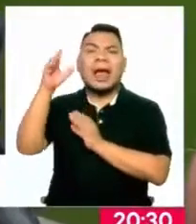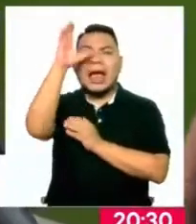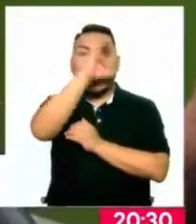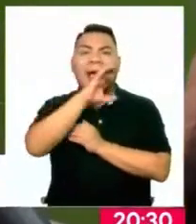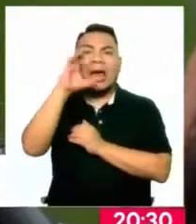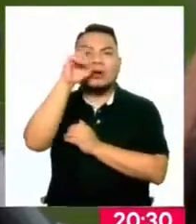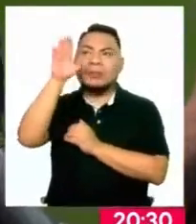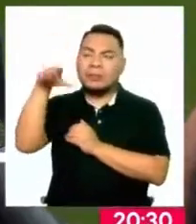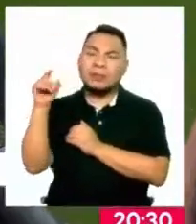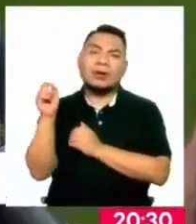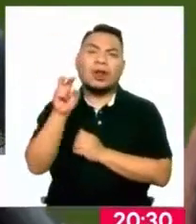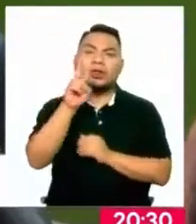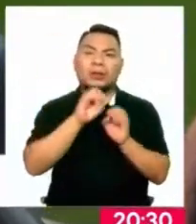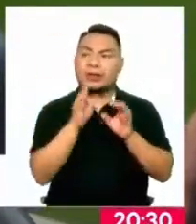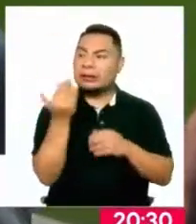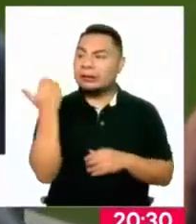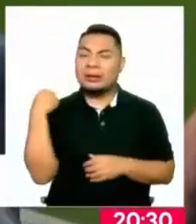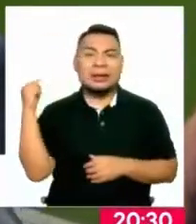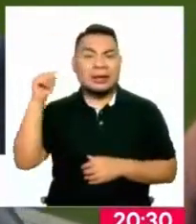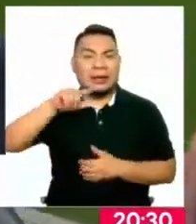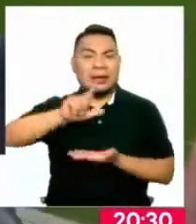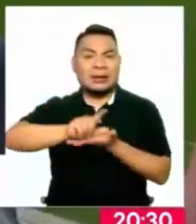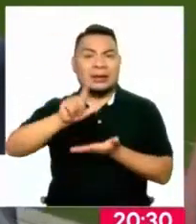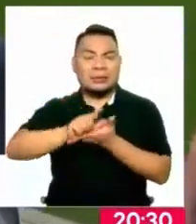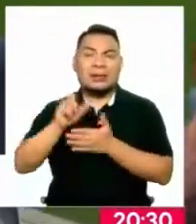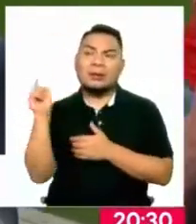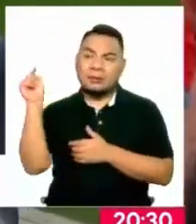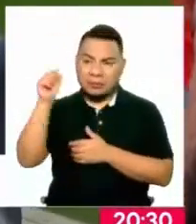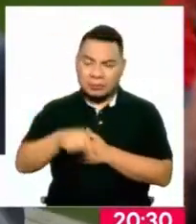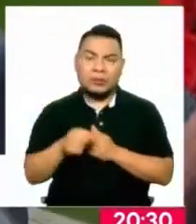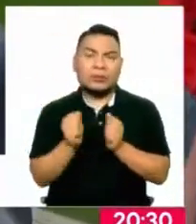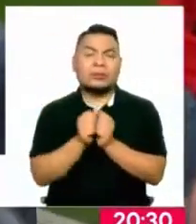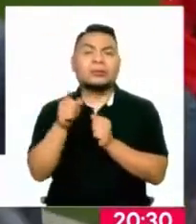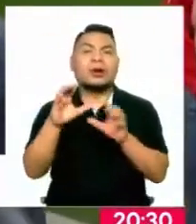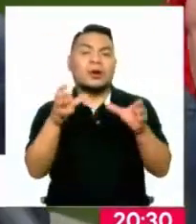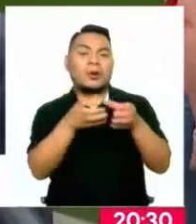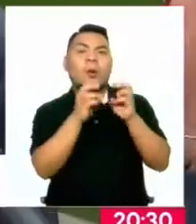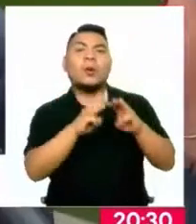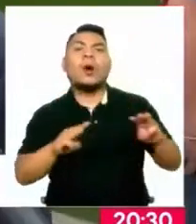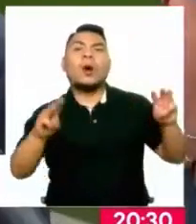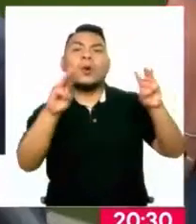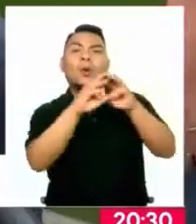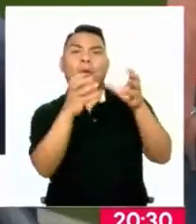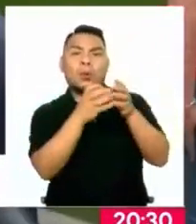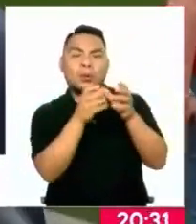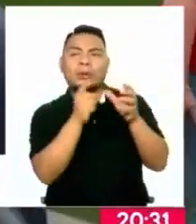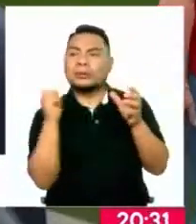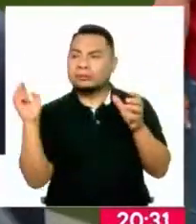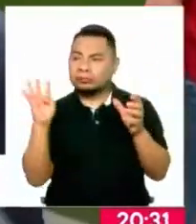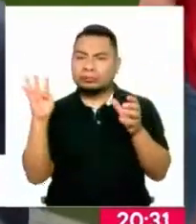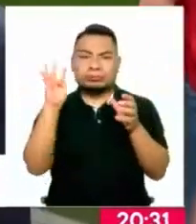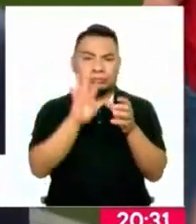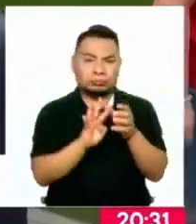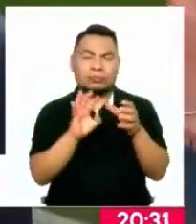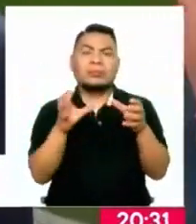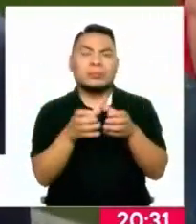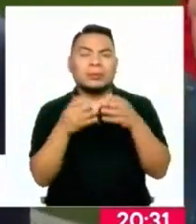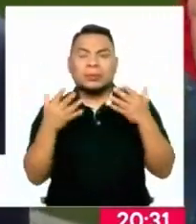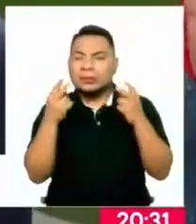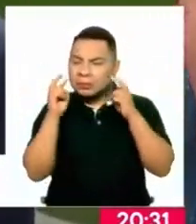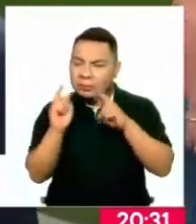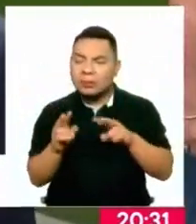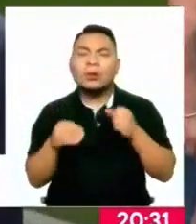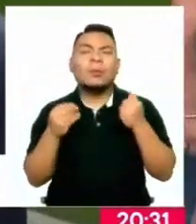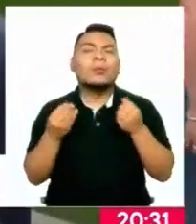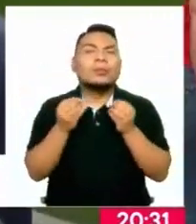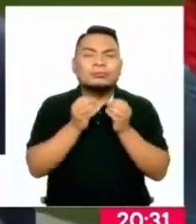Europa hace 2 días a Lima, conjuntamente con la misión de las Naciones Unidas, para tratar de identificar